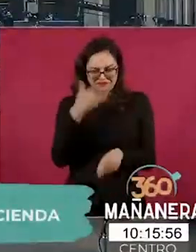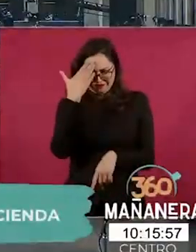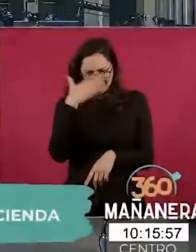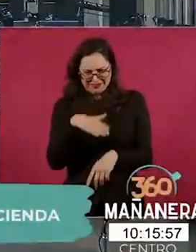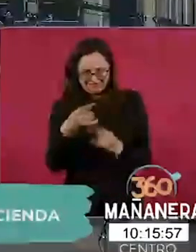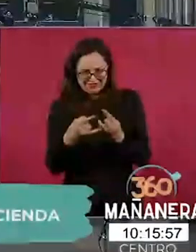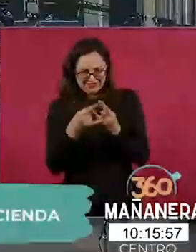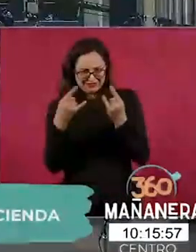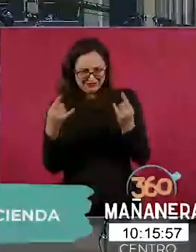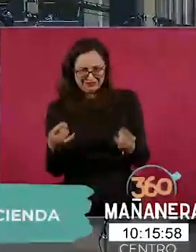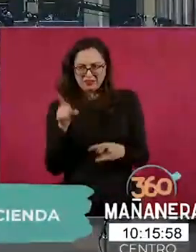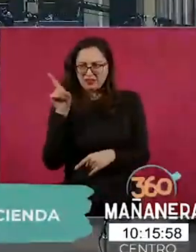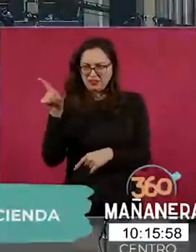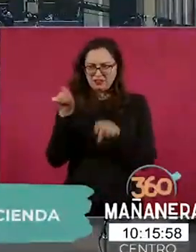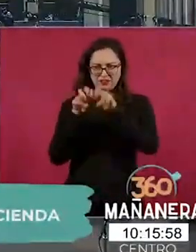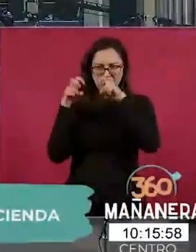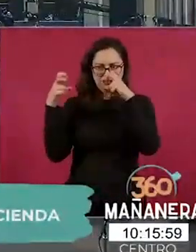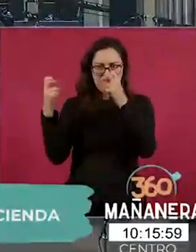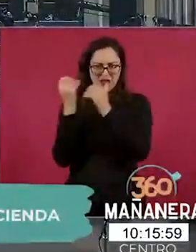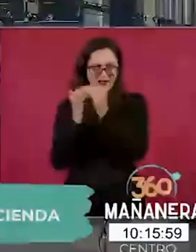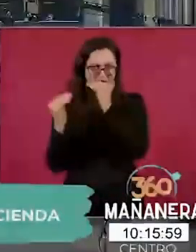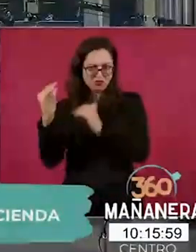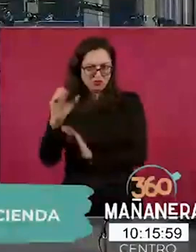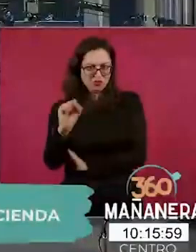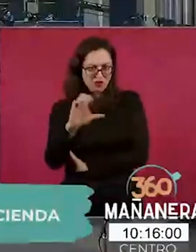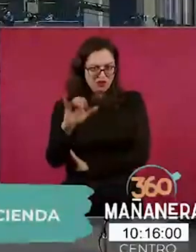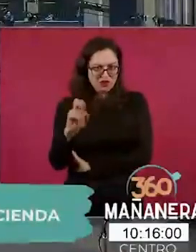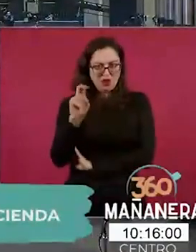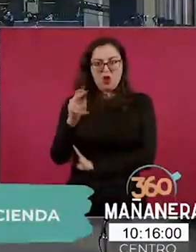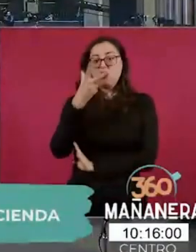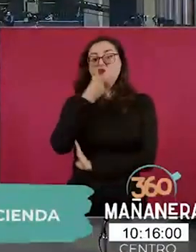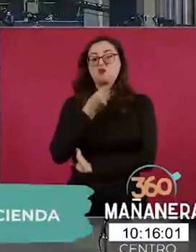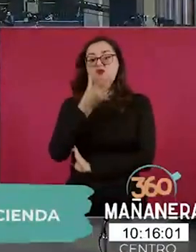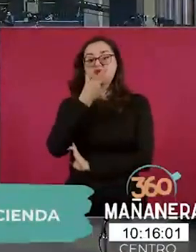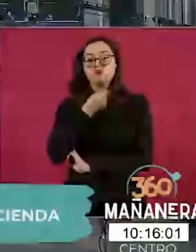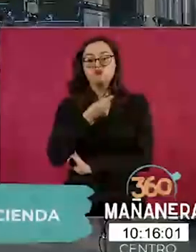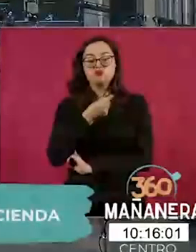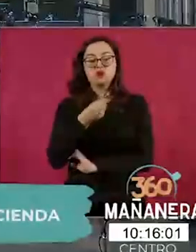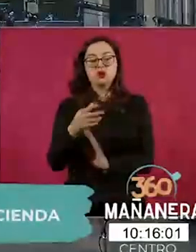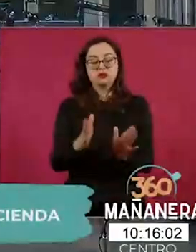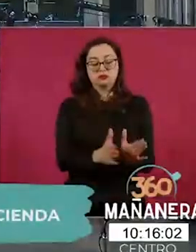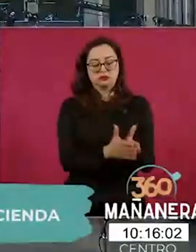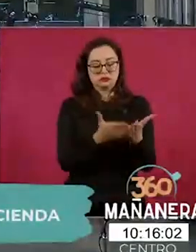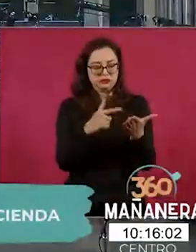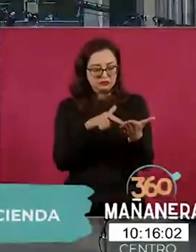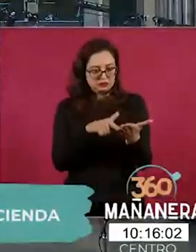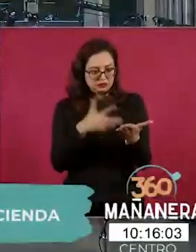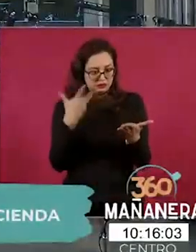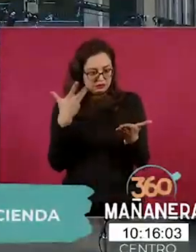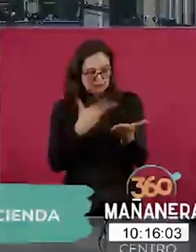famosísimo ministro este que llega